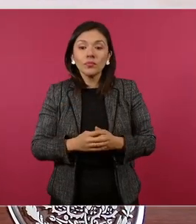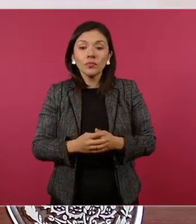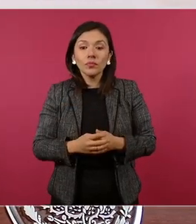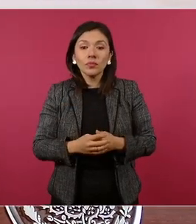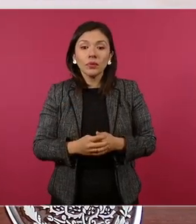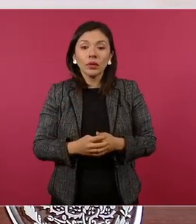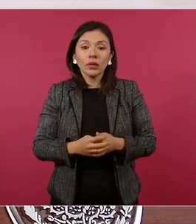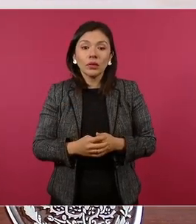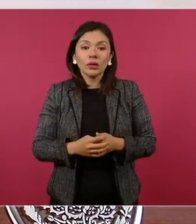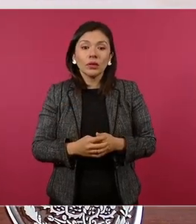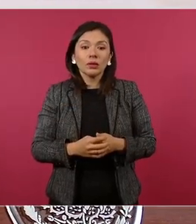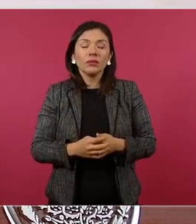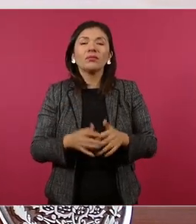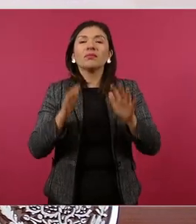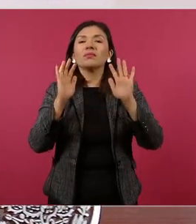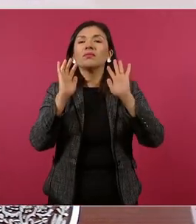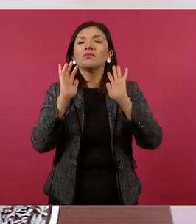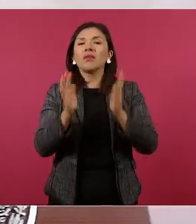eh